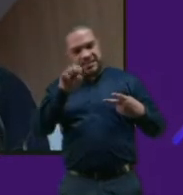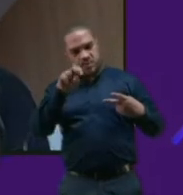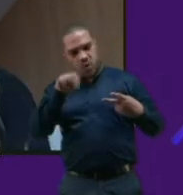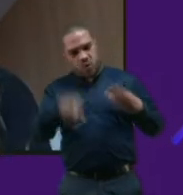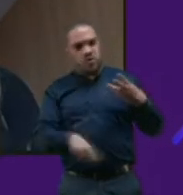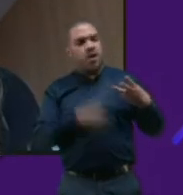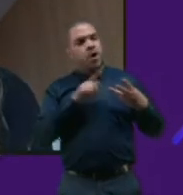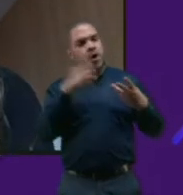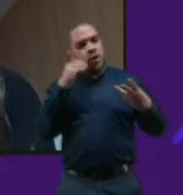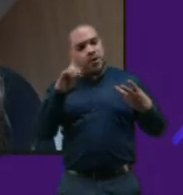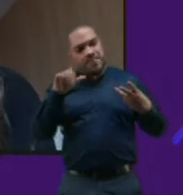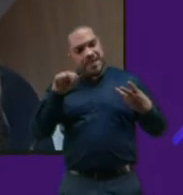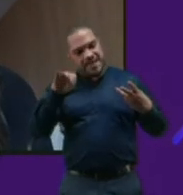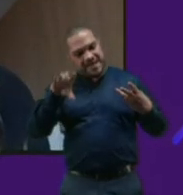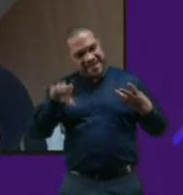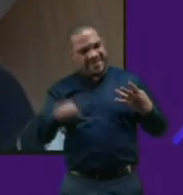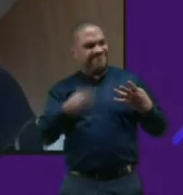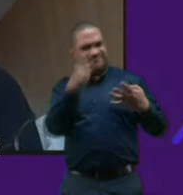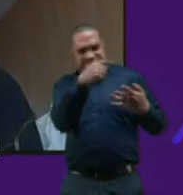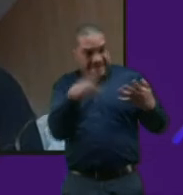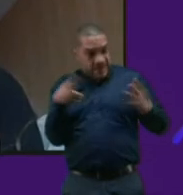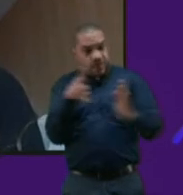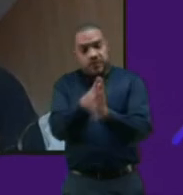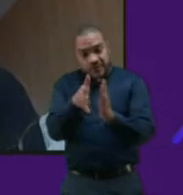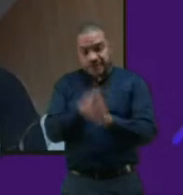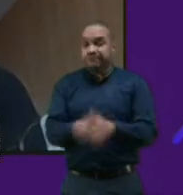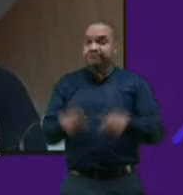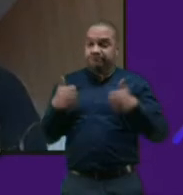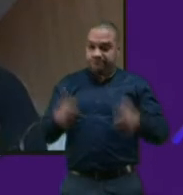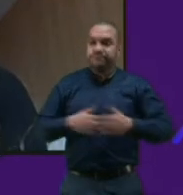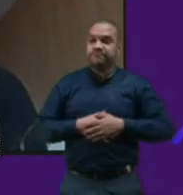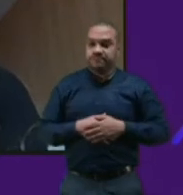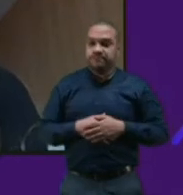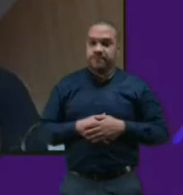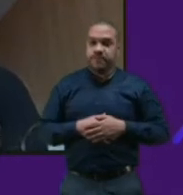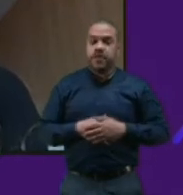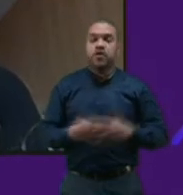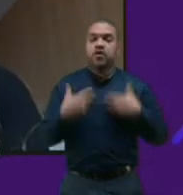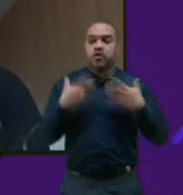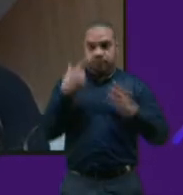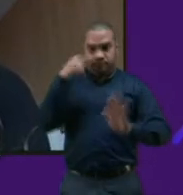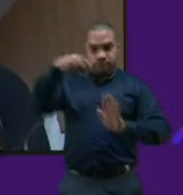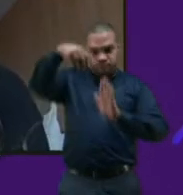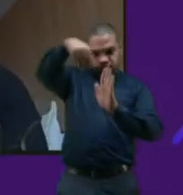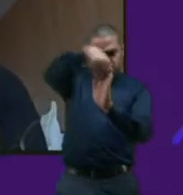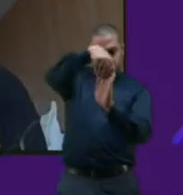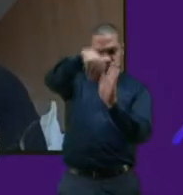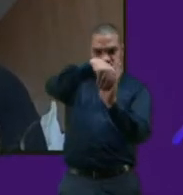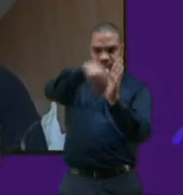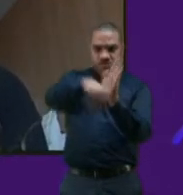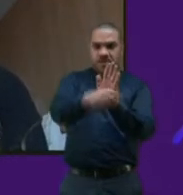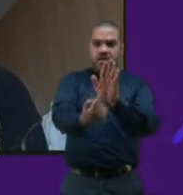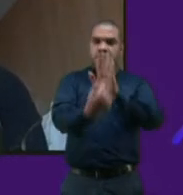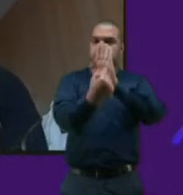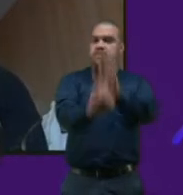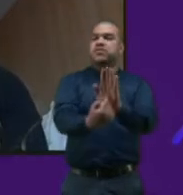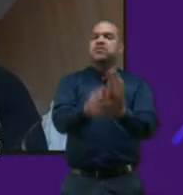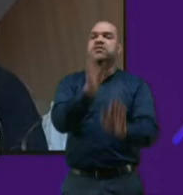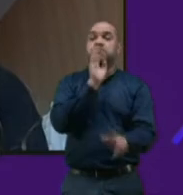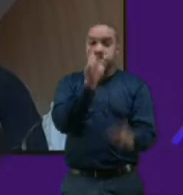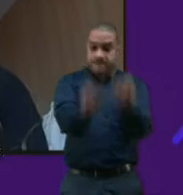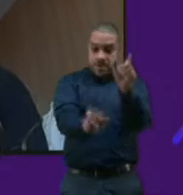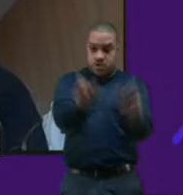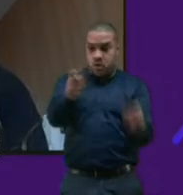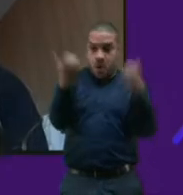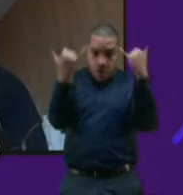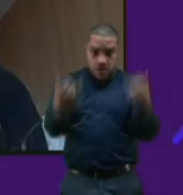ecosistema. Bueno, yo quiero traerle contenido de verdad sofisticado al público que tenemos. Y